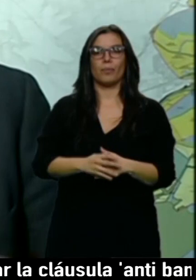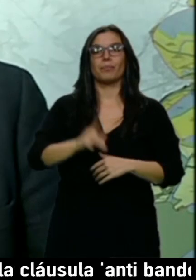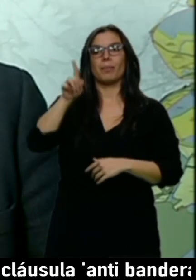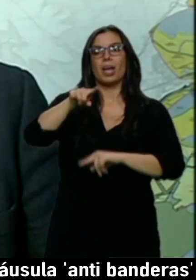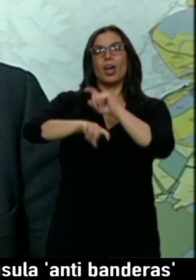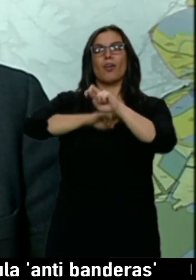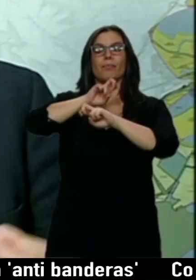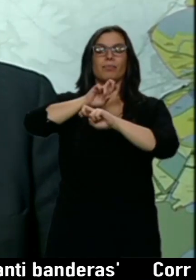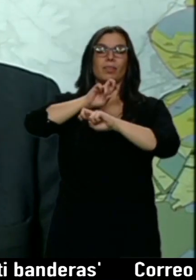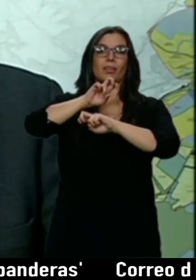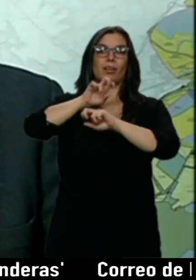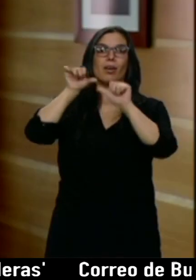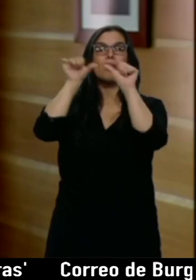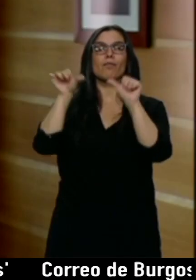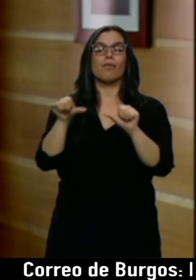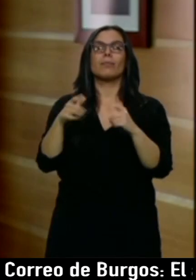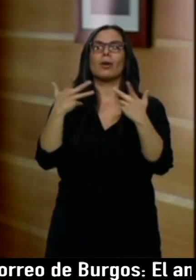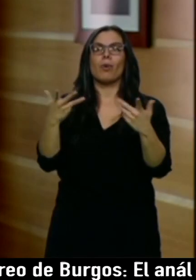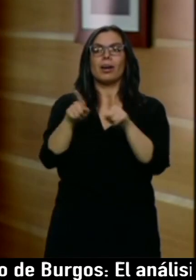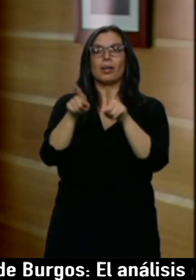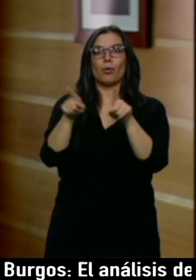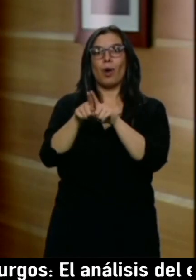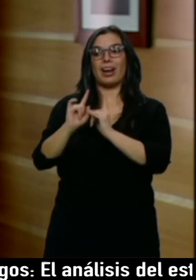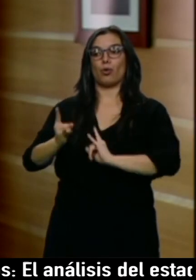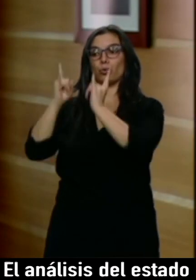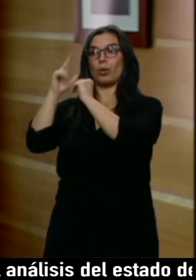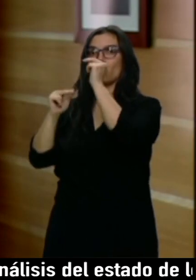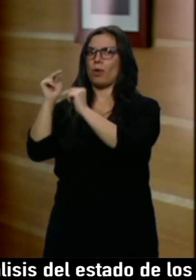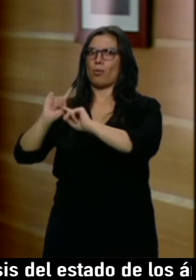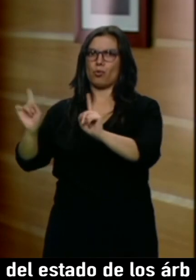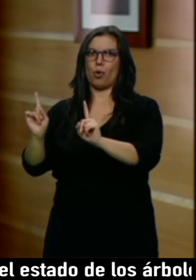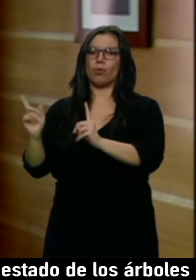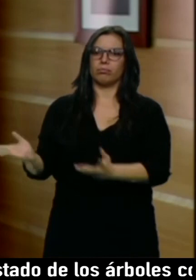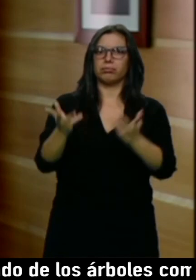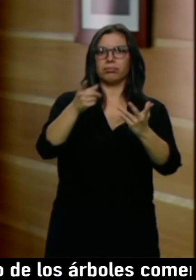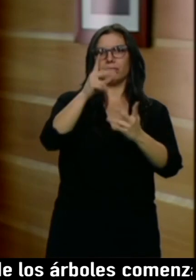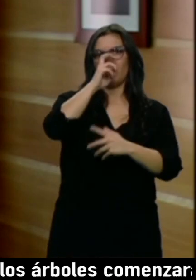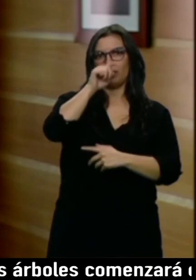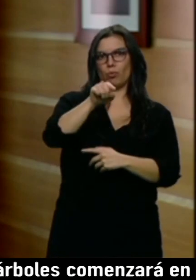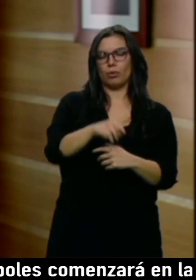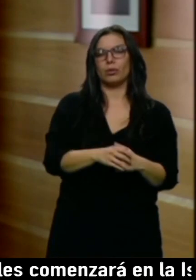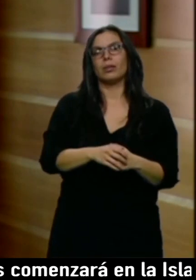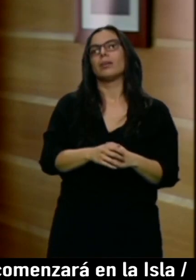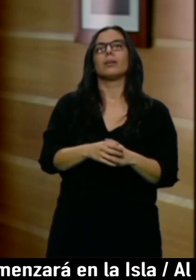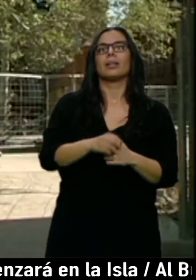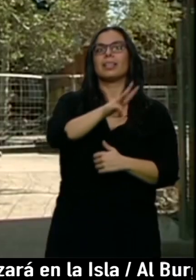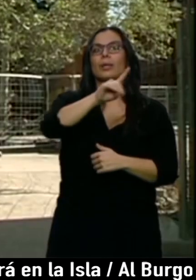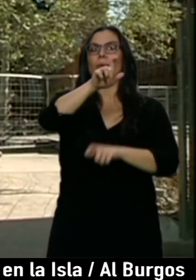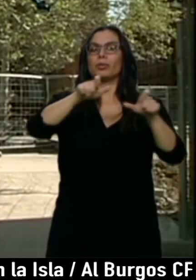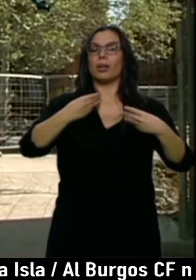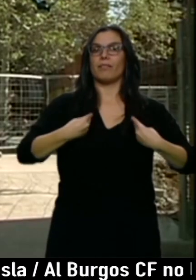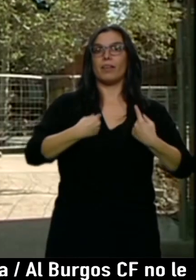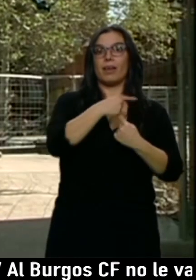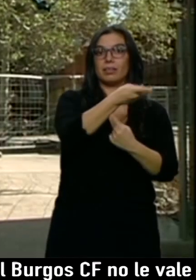no favorecer la sustitución. En Castilla y León, por ejemplo, hay una media de una vivienda vacía por cada 31 habitantes. Por ello,